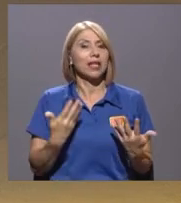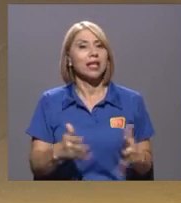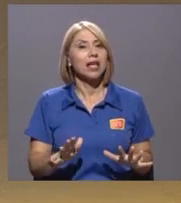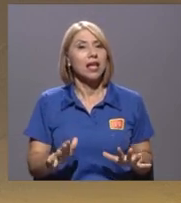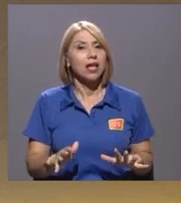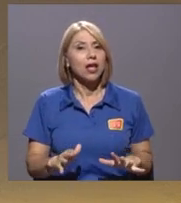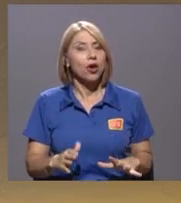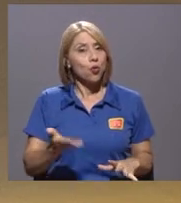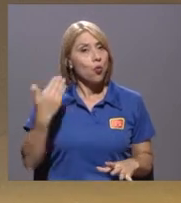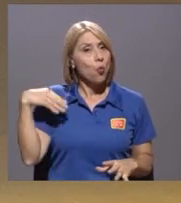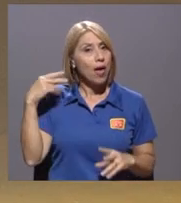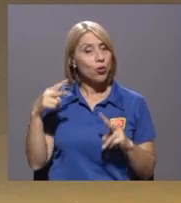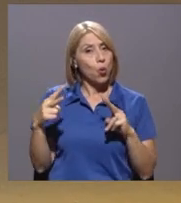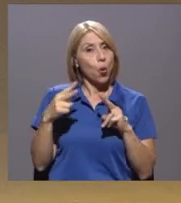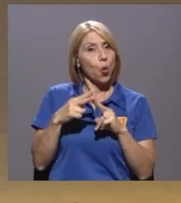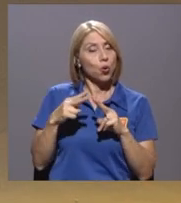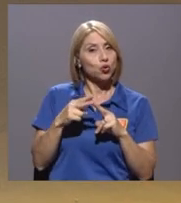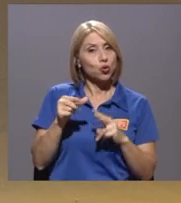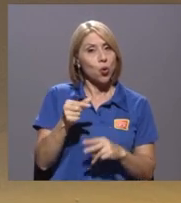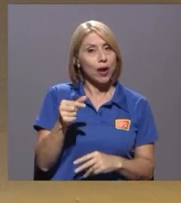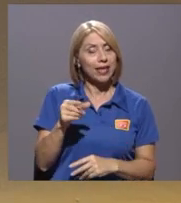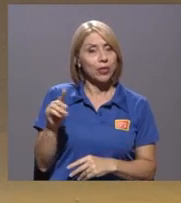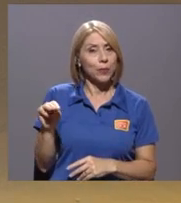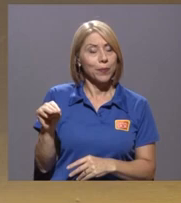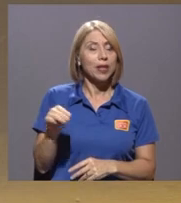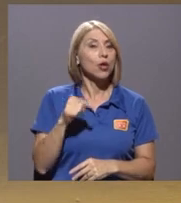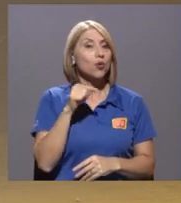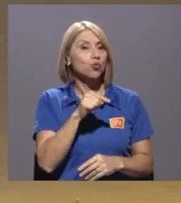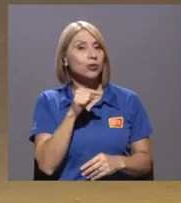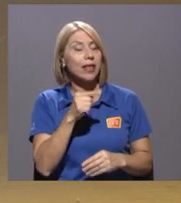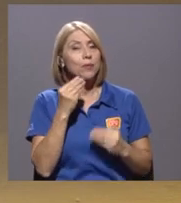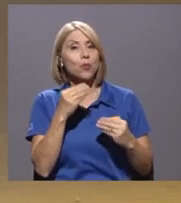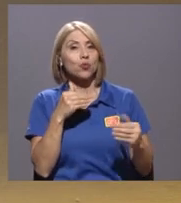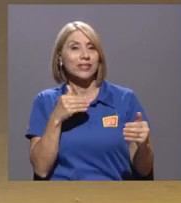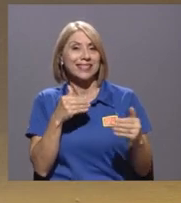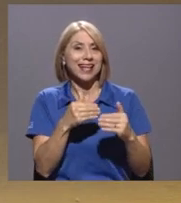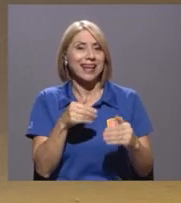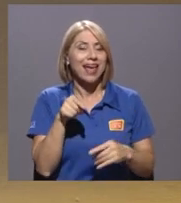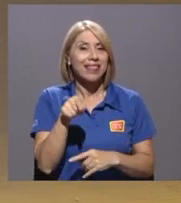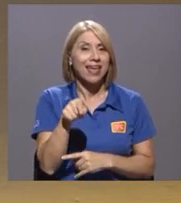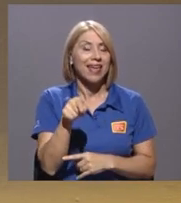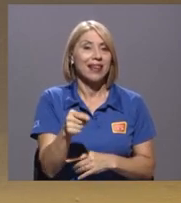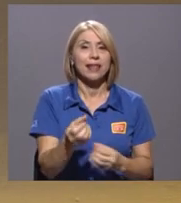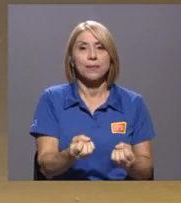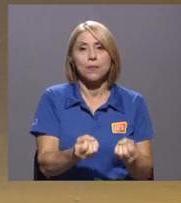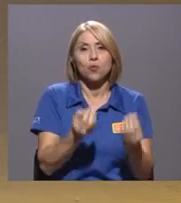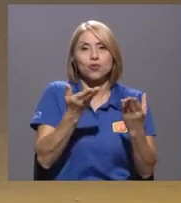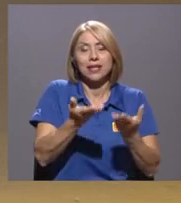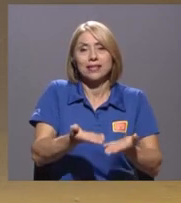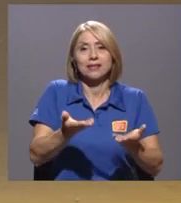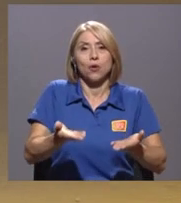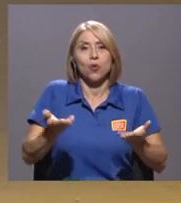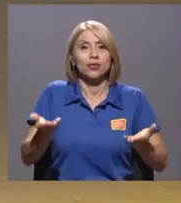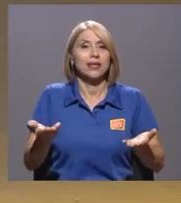cuando lo conoció y estuvo muy cerca de él en muchas de las cosas